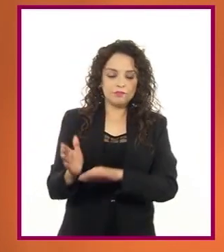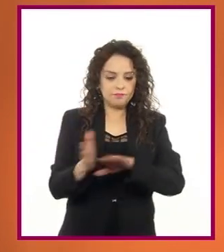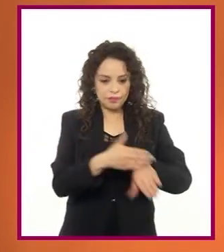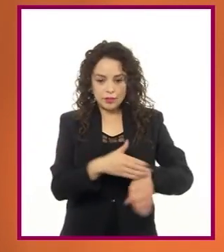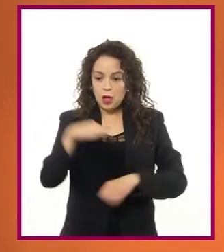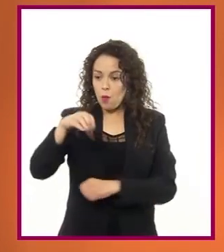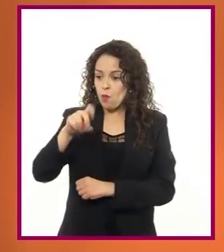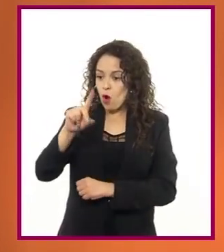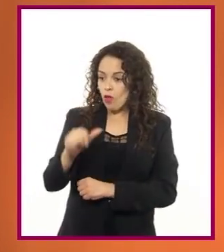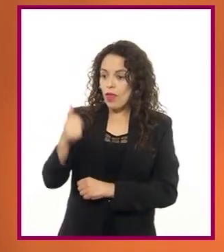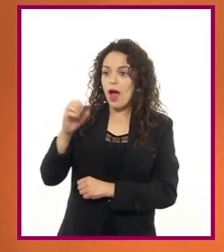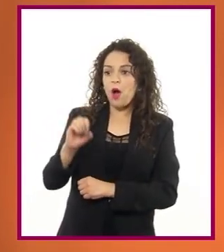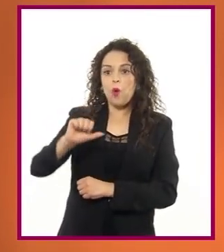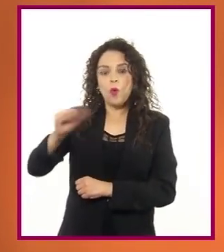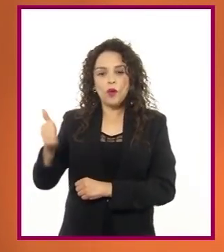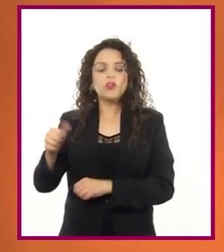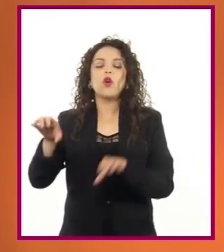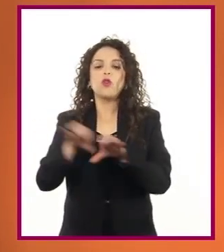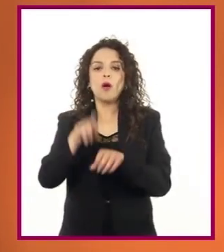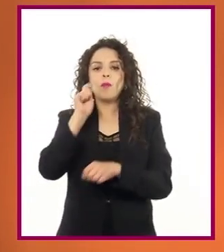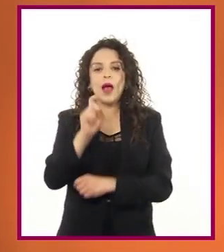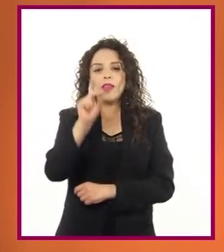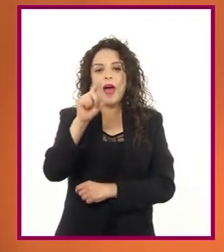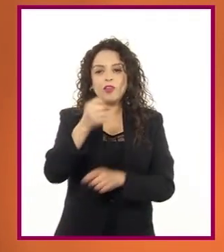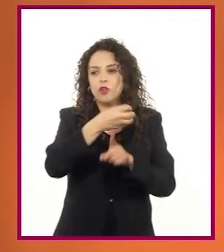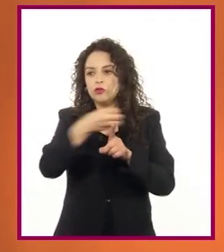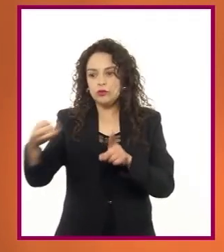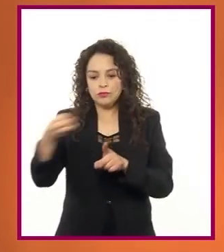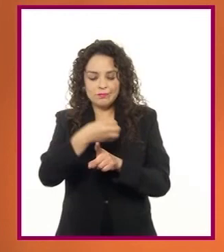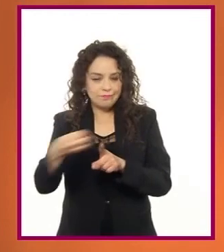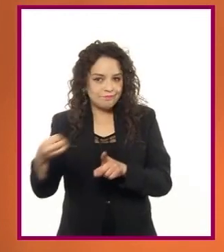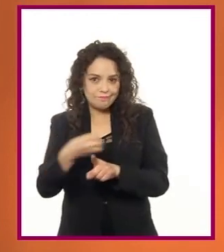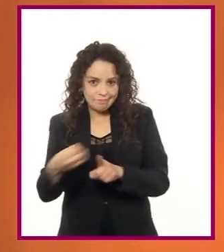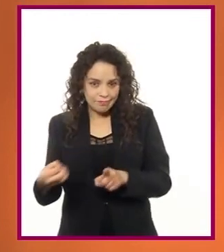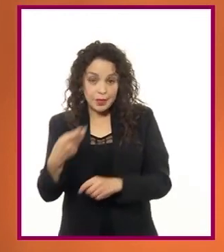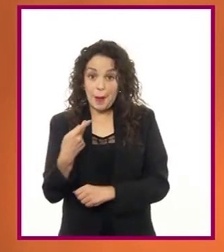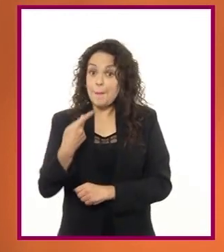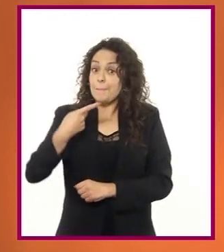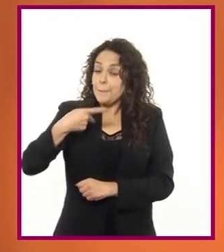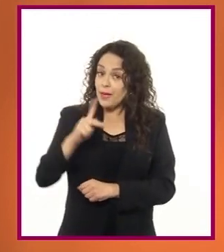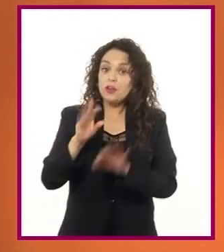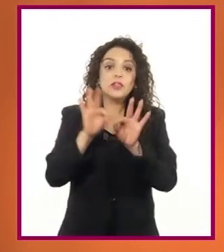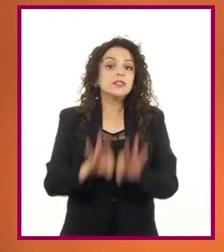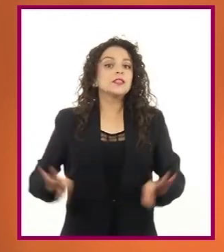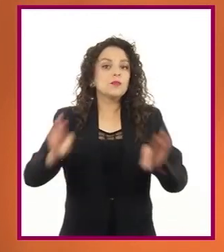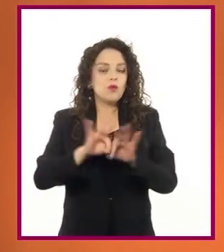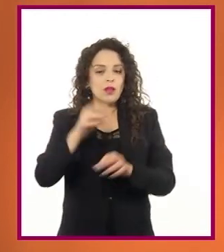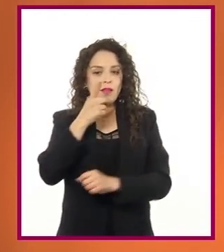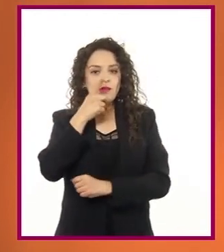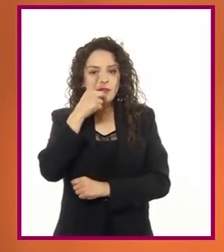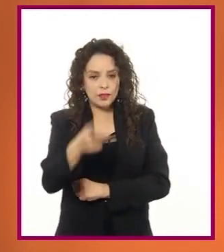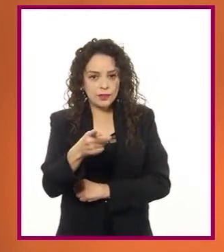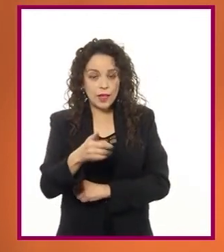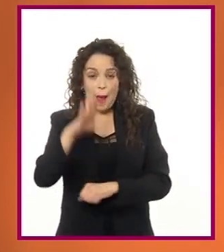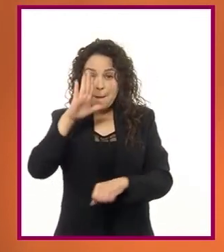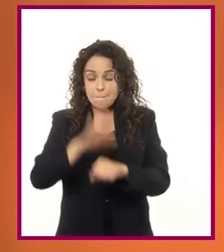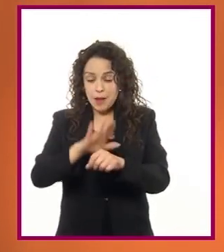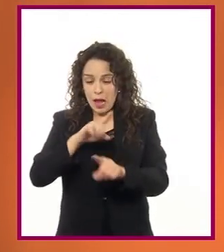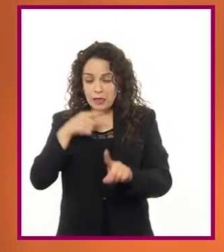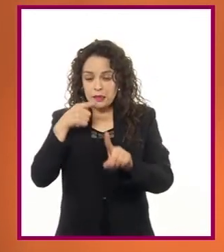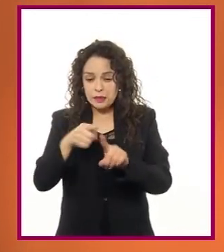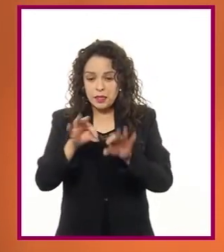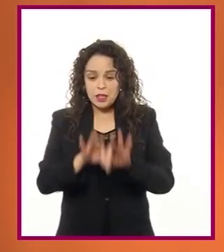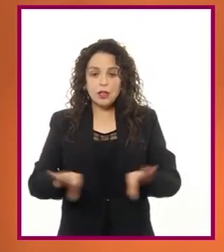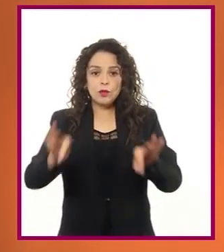para describir el conjunto de datos. Sin embargo, cabe mencionar que la medida más representativa